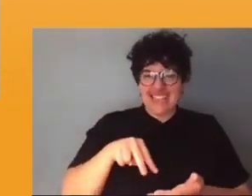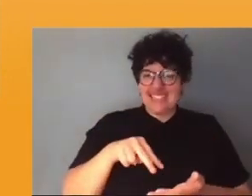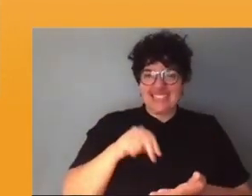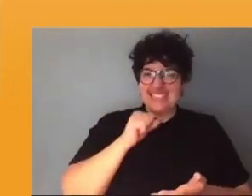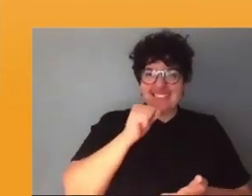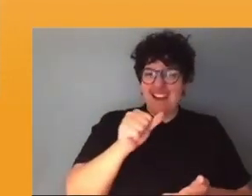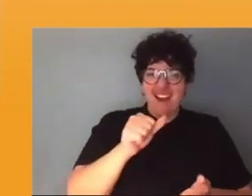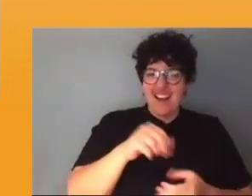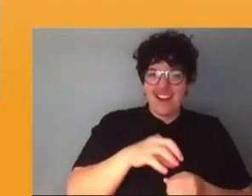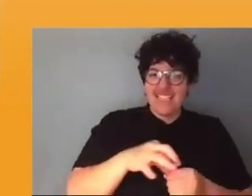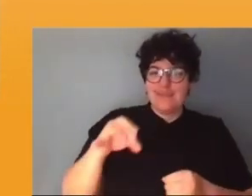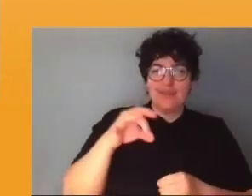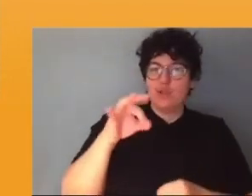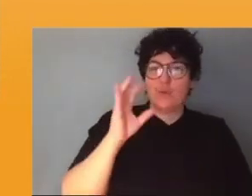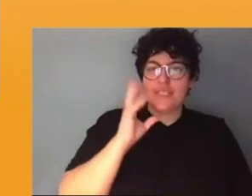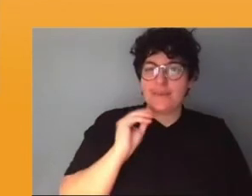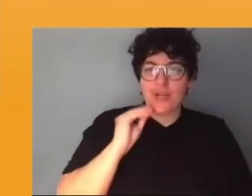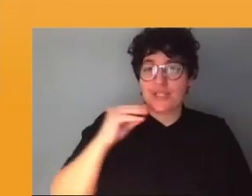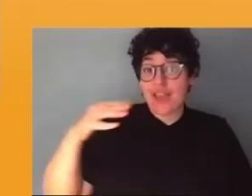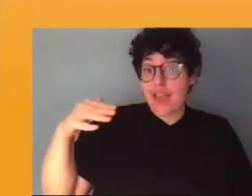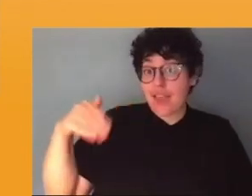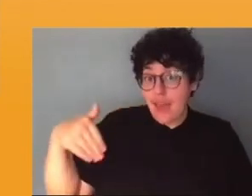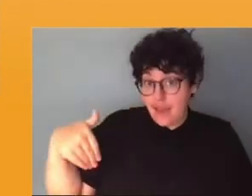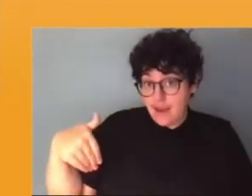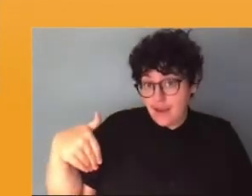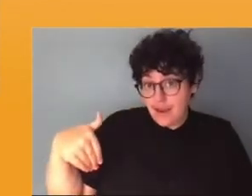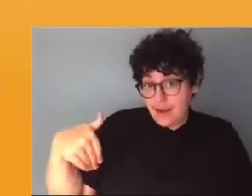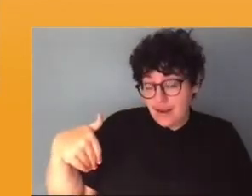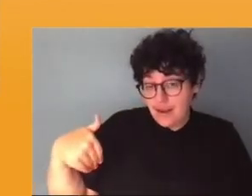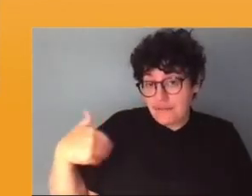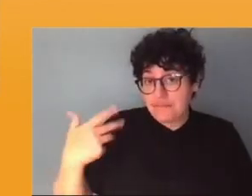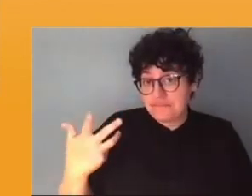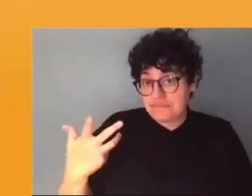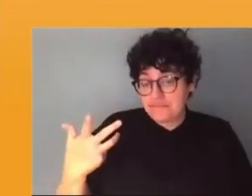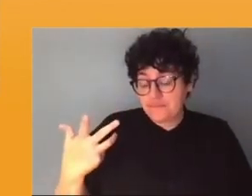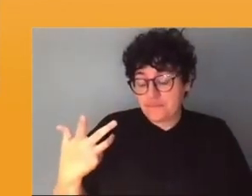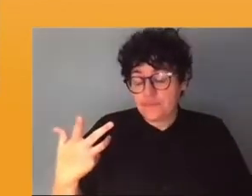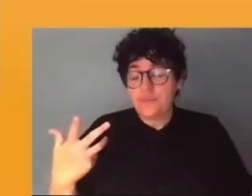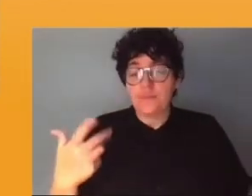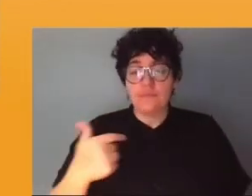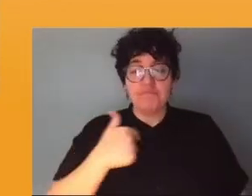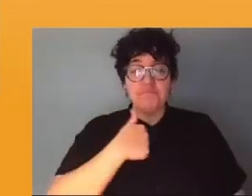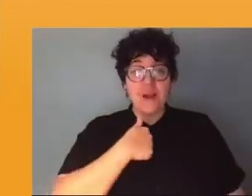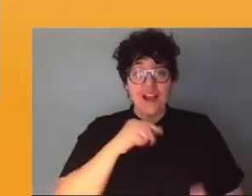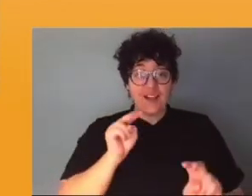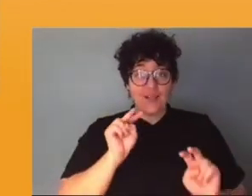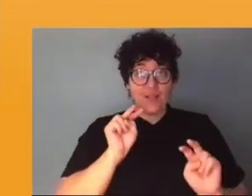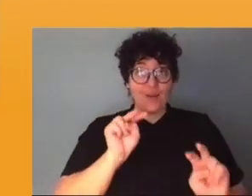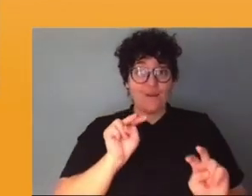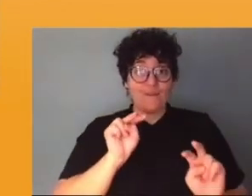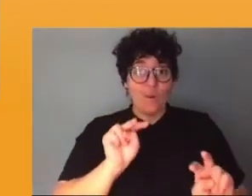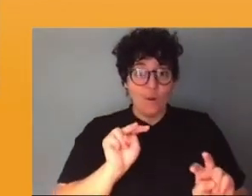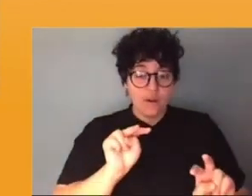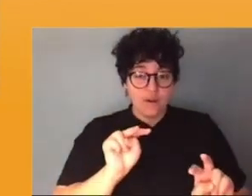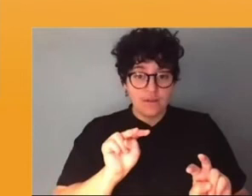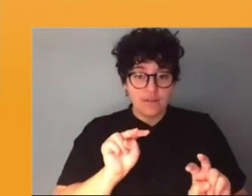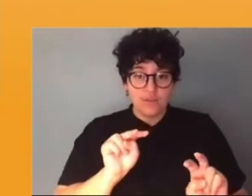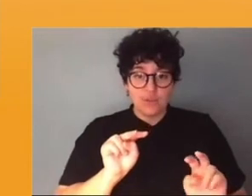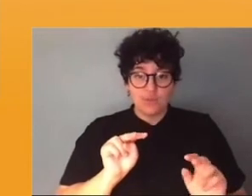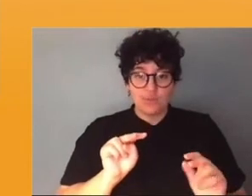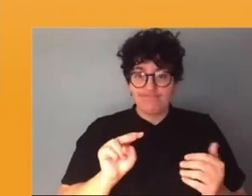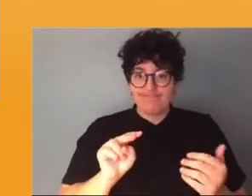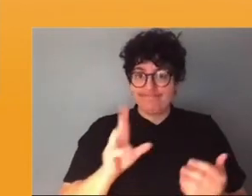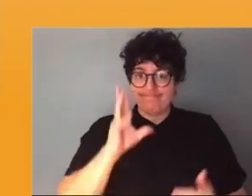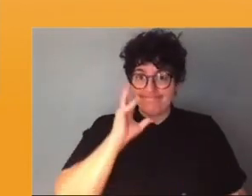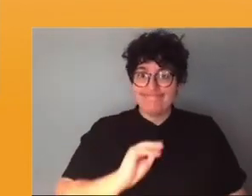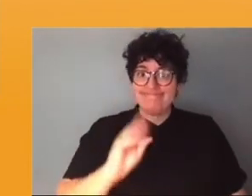sido esa experiencia espiritual aún, todavía no ha pasado, pero me gusta mucho la idea de